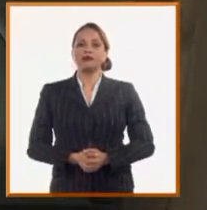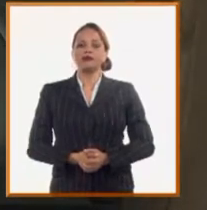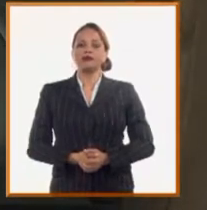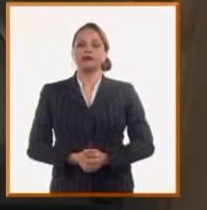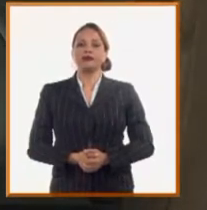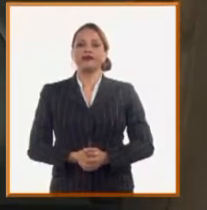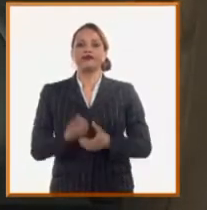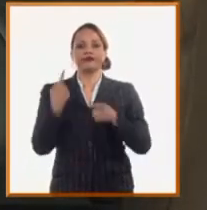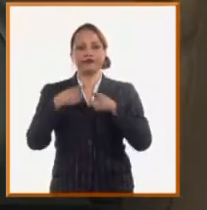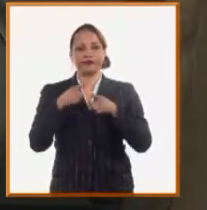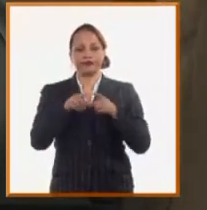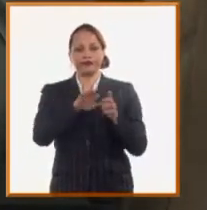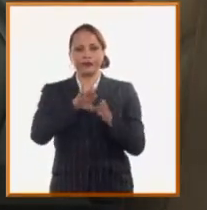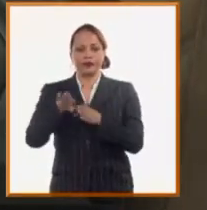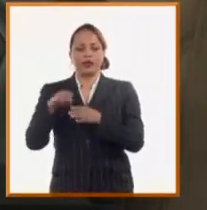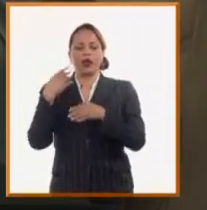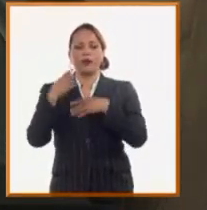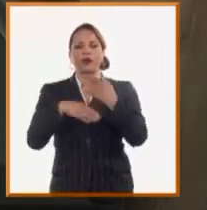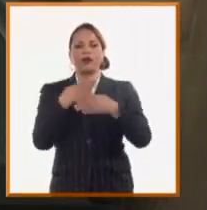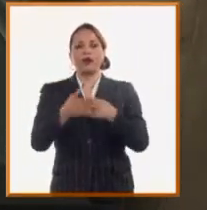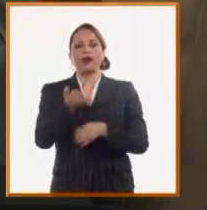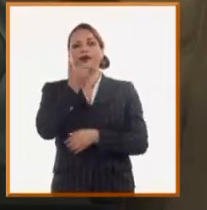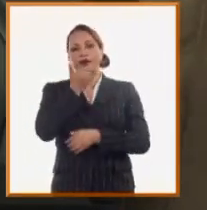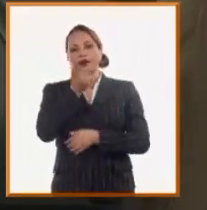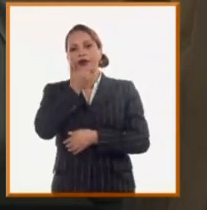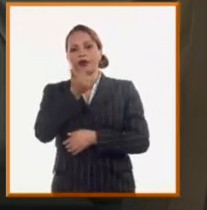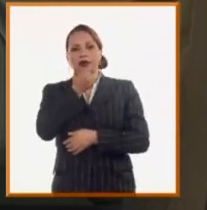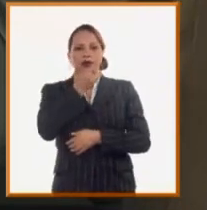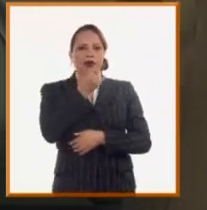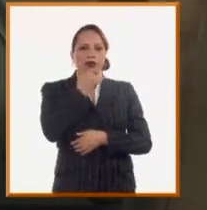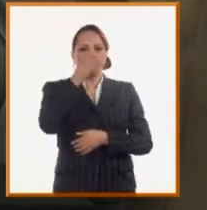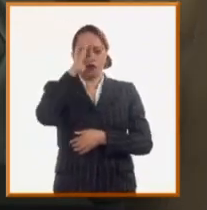Ahora, otro grupo de problemas tiene que ver con errores que hemos cometido.